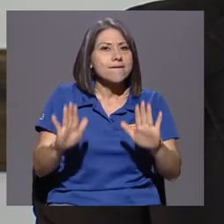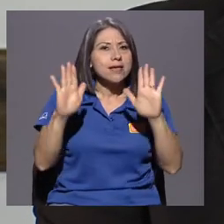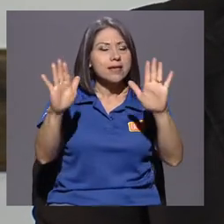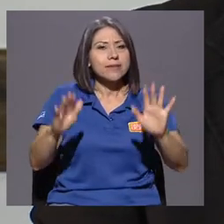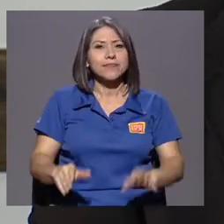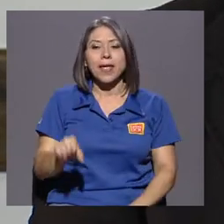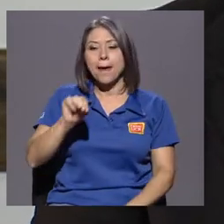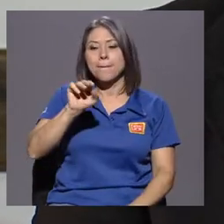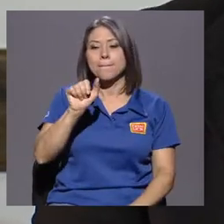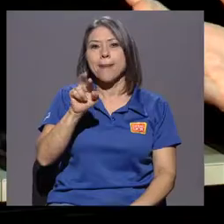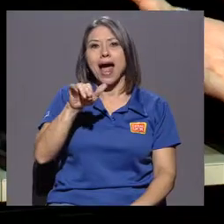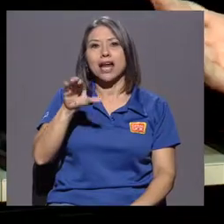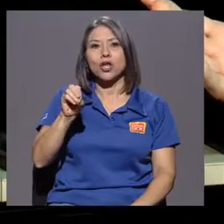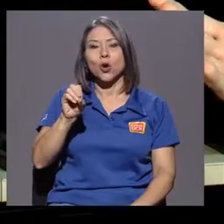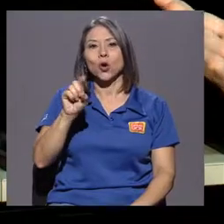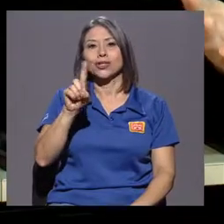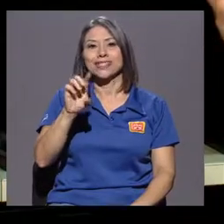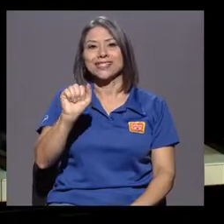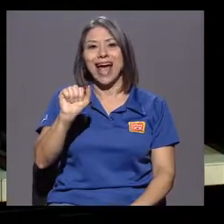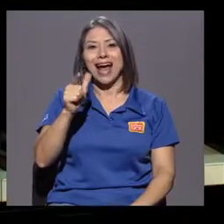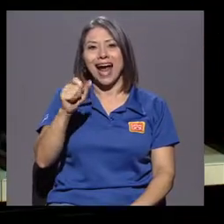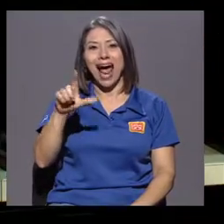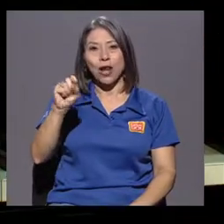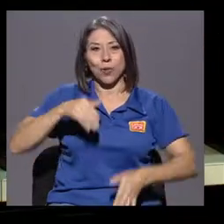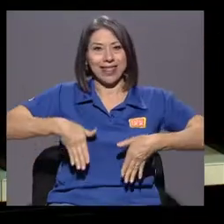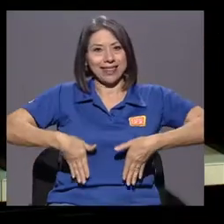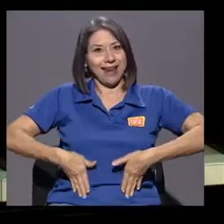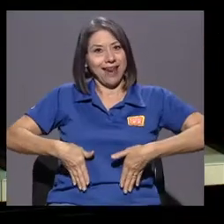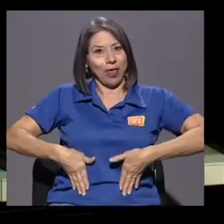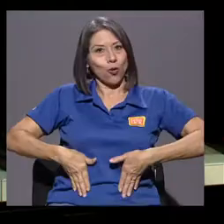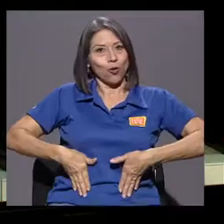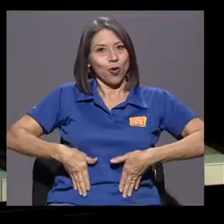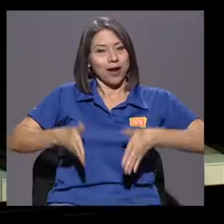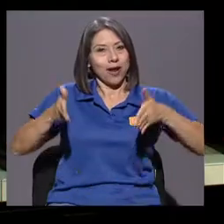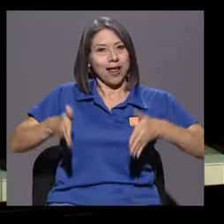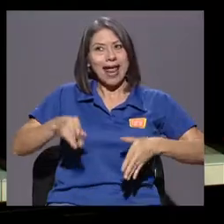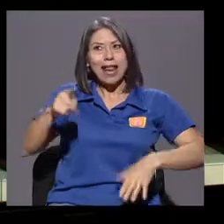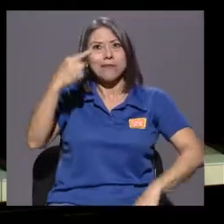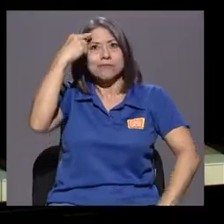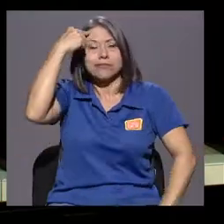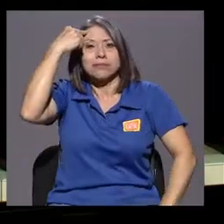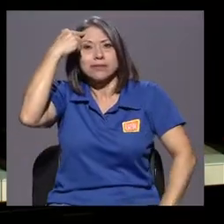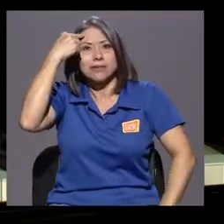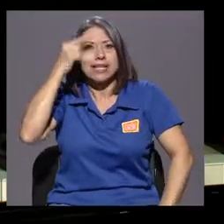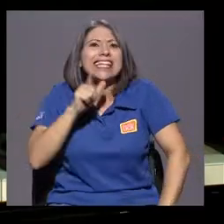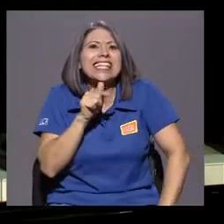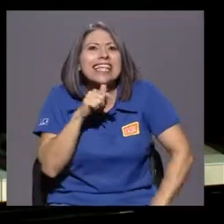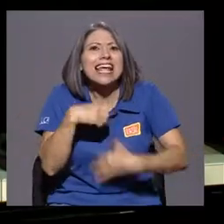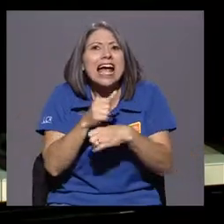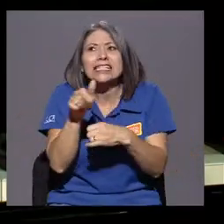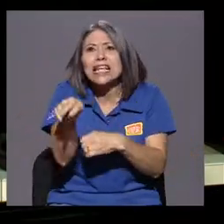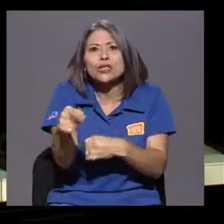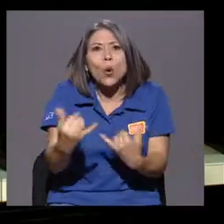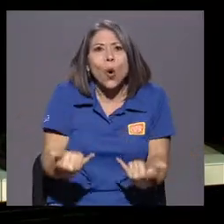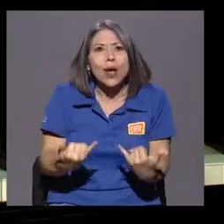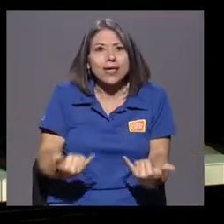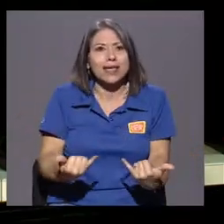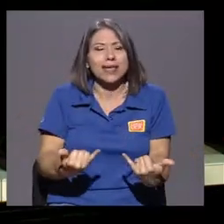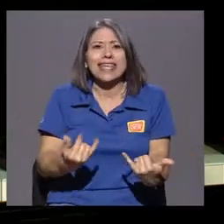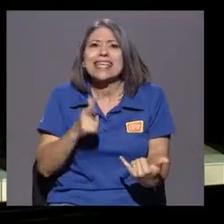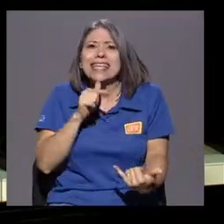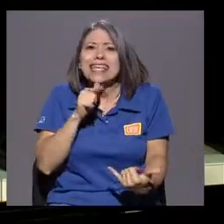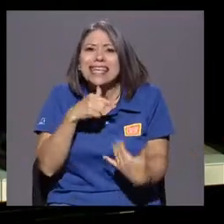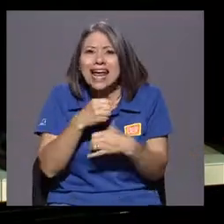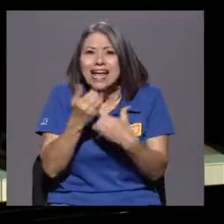mario sangalo el entrenador tuvo la enorme y de quien se atreve a hacer eso hoy en día compañeros quien se